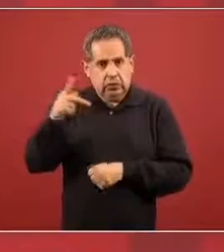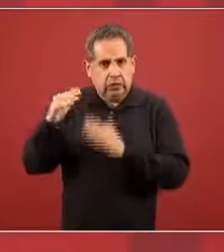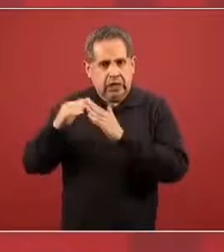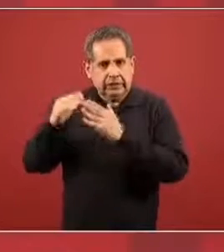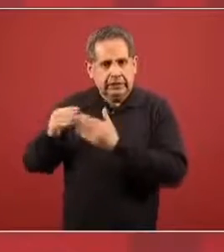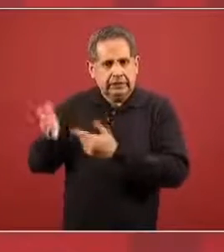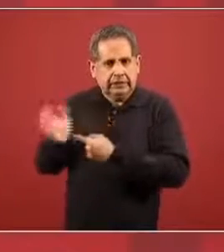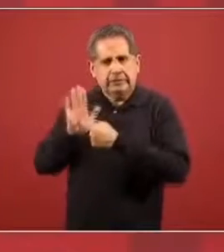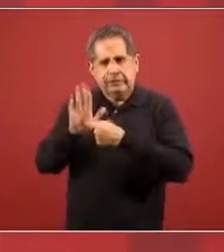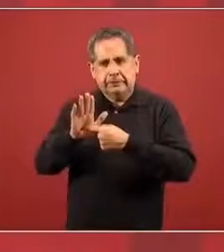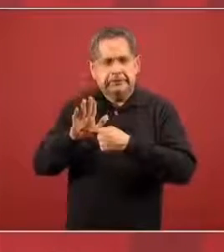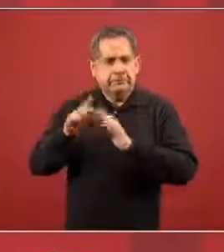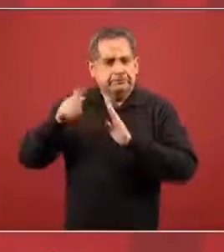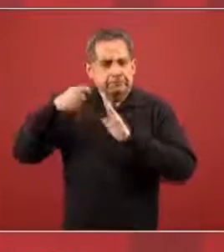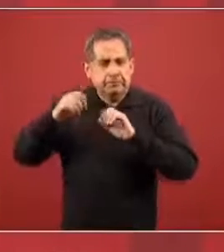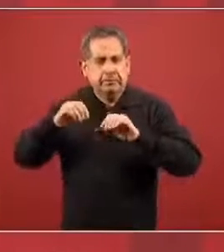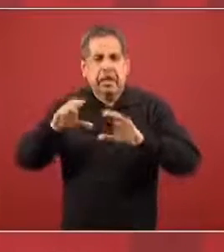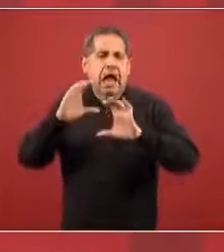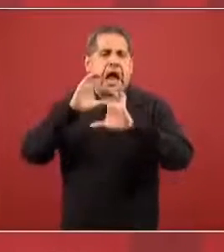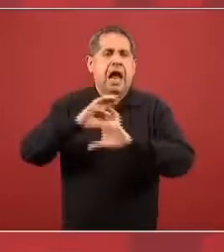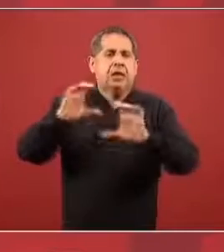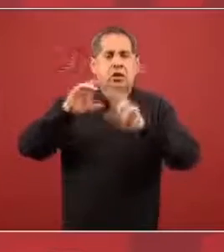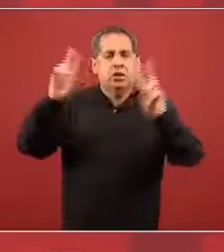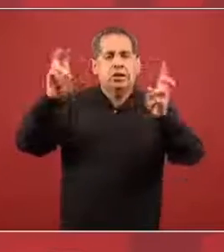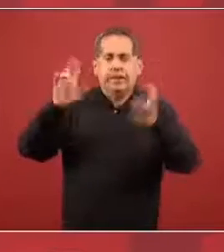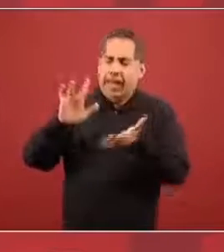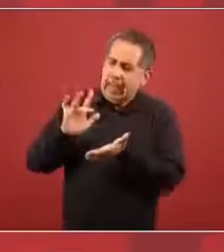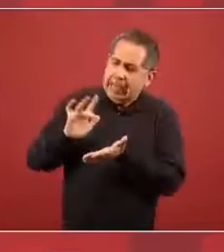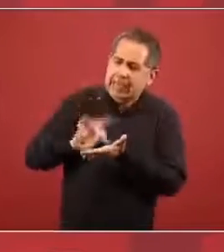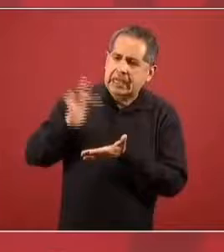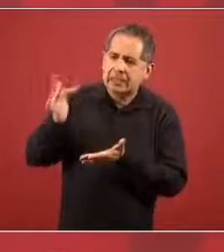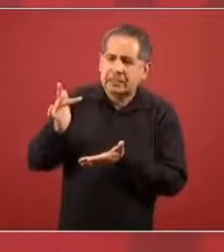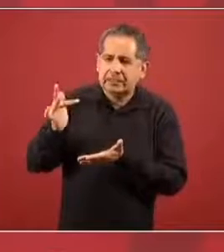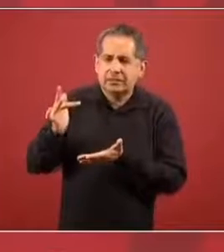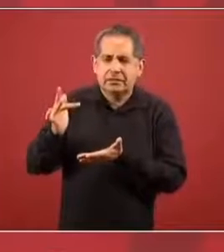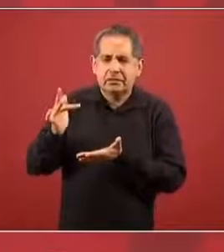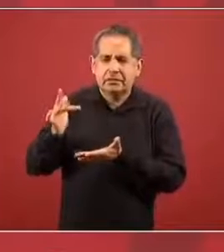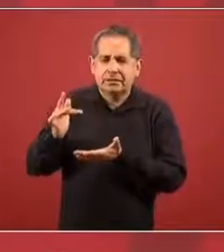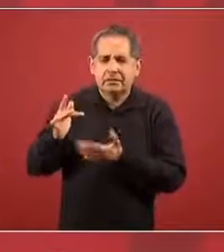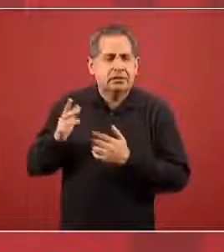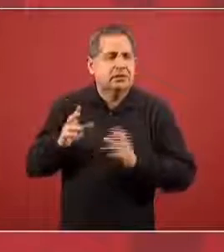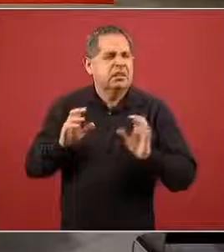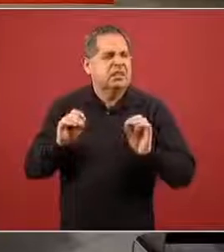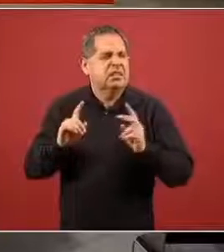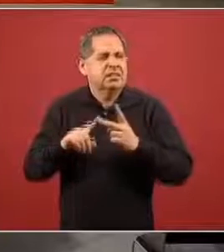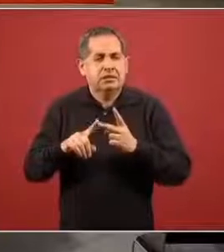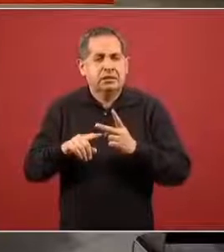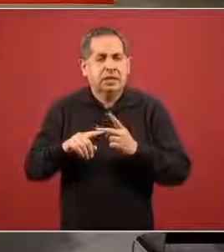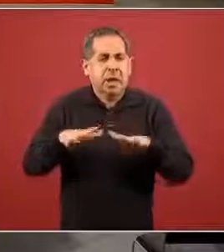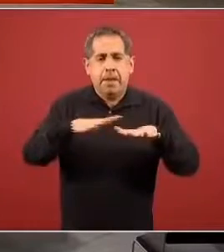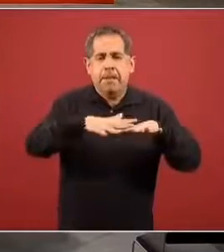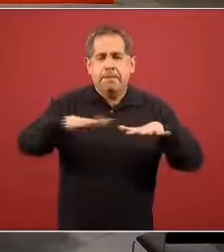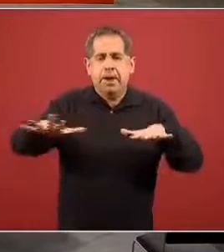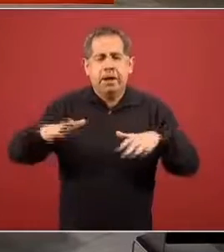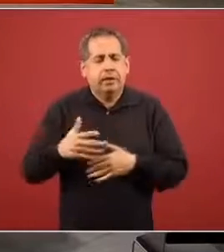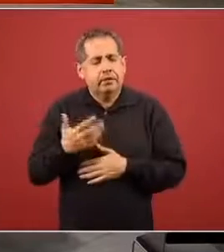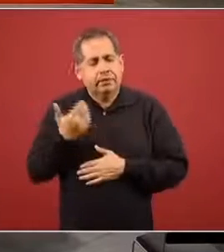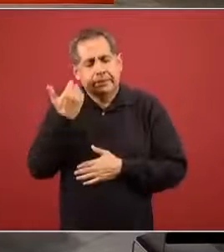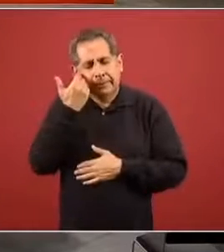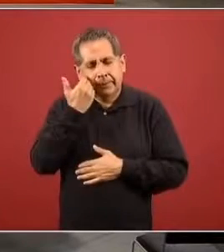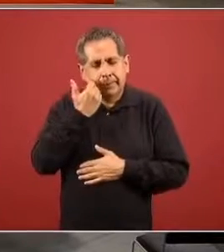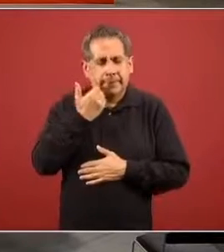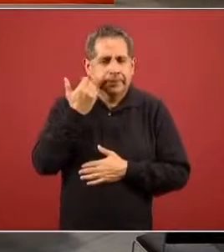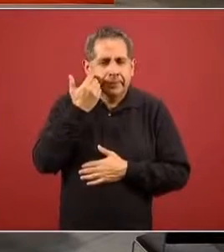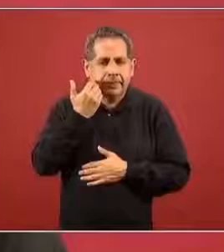casas. Esta es una canción que se llama Gracias, Caricias sobre el Océano,